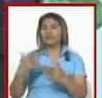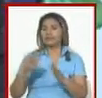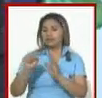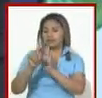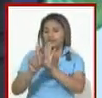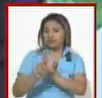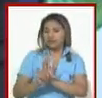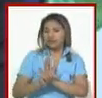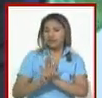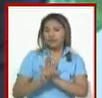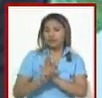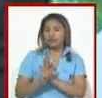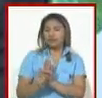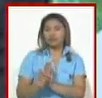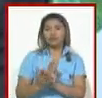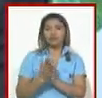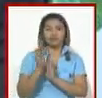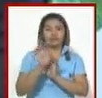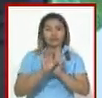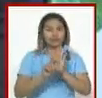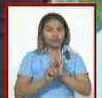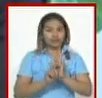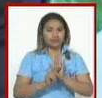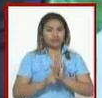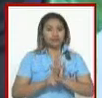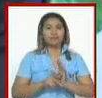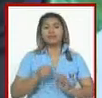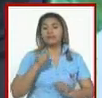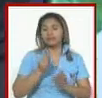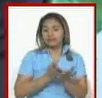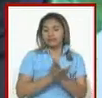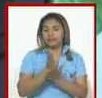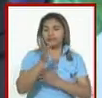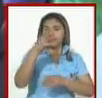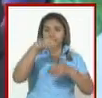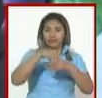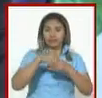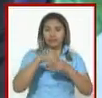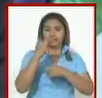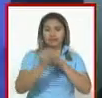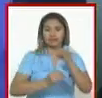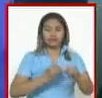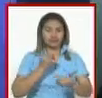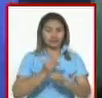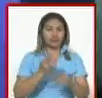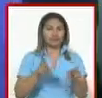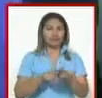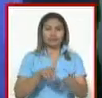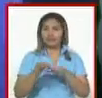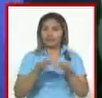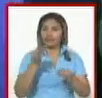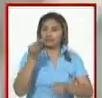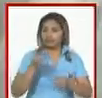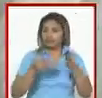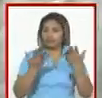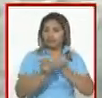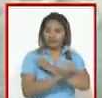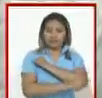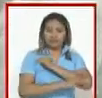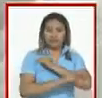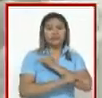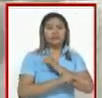legal apegada a la constitución política del estado y al derecho interno como internacional también explicó que si bien hay